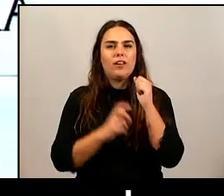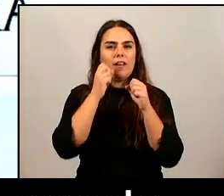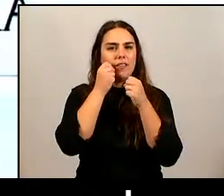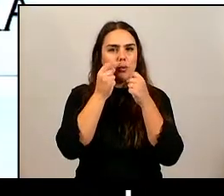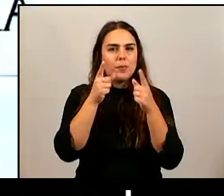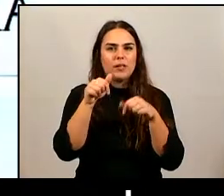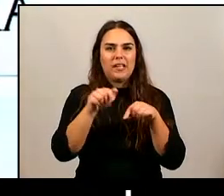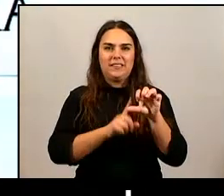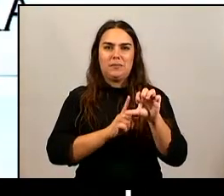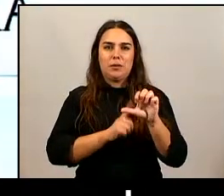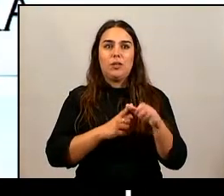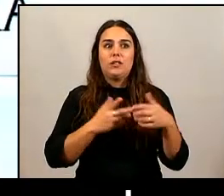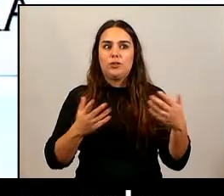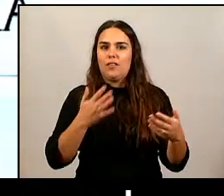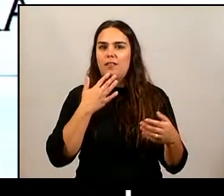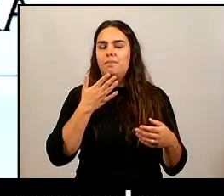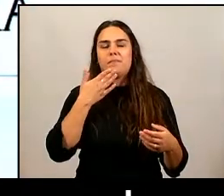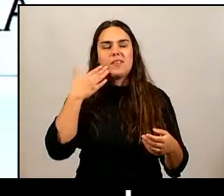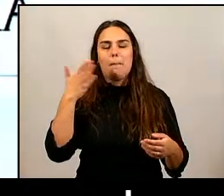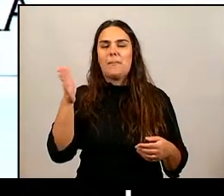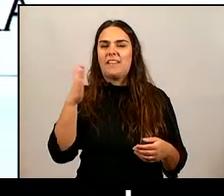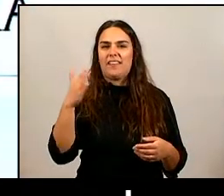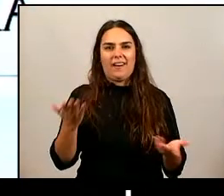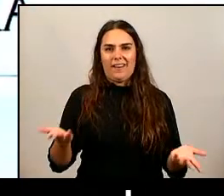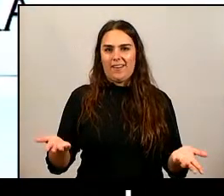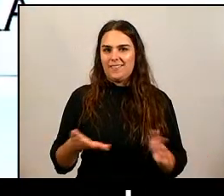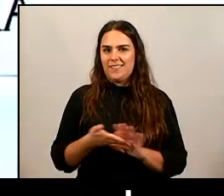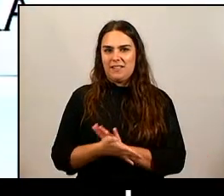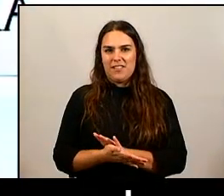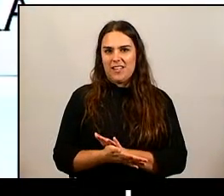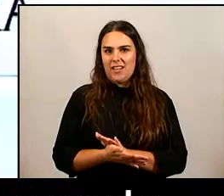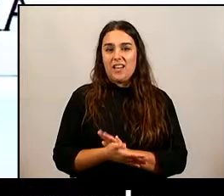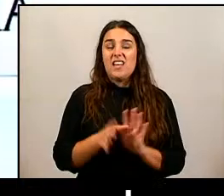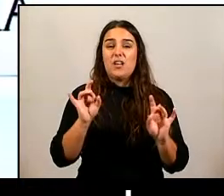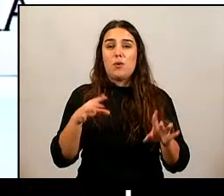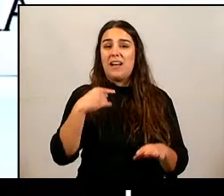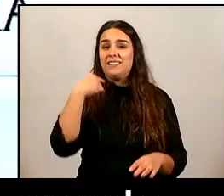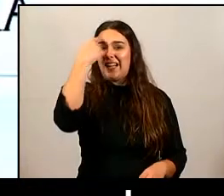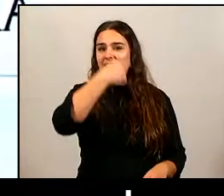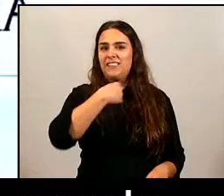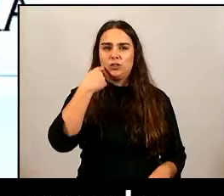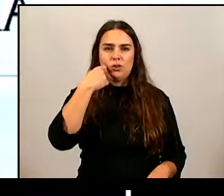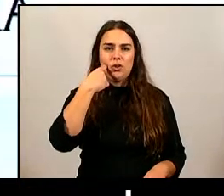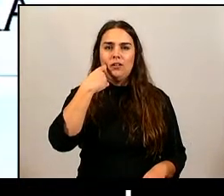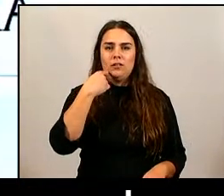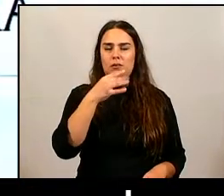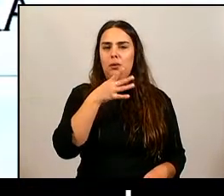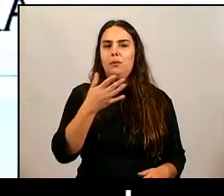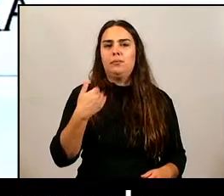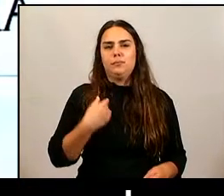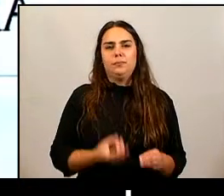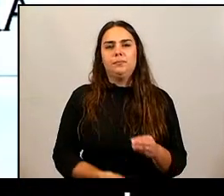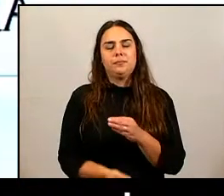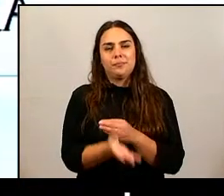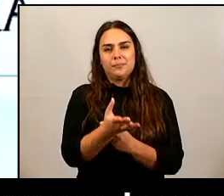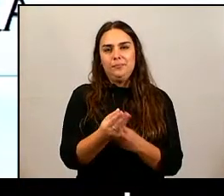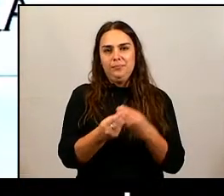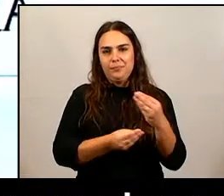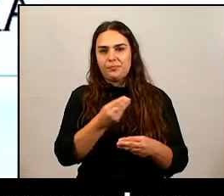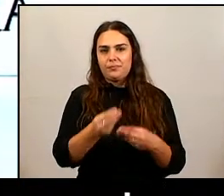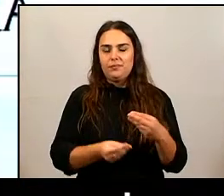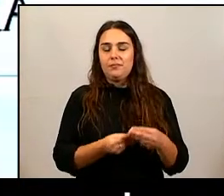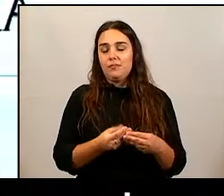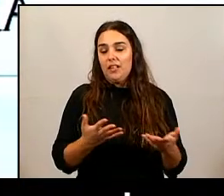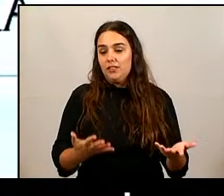Extremadura. Es bandera nuestra, como lo están siendo los tartesos, como somos tan ricos en yacimientos arqueológicos y en todos estos